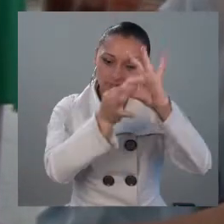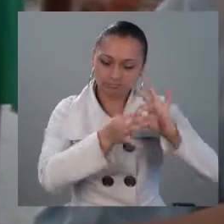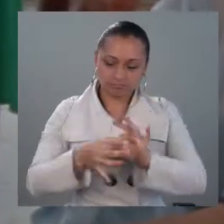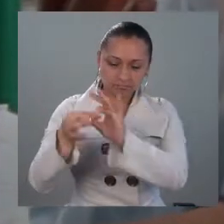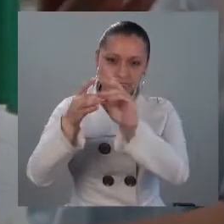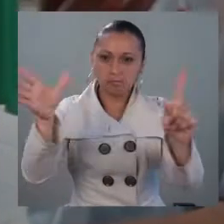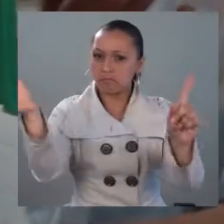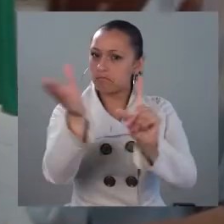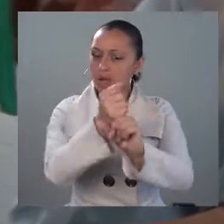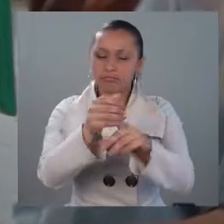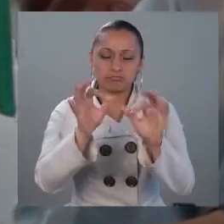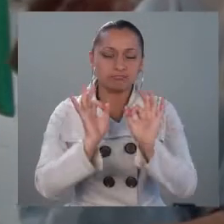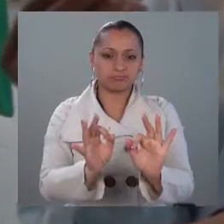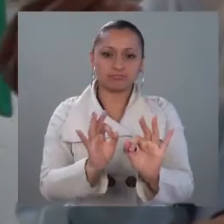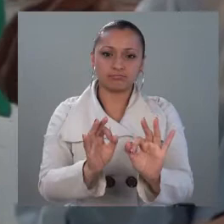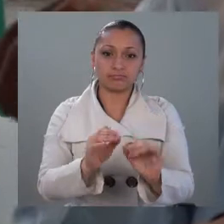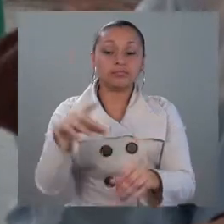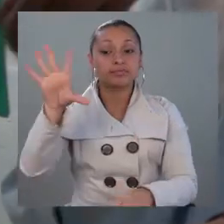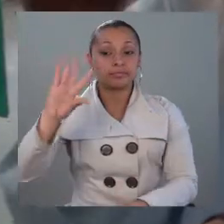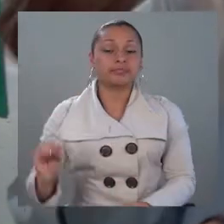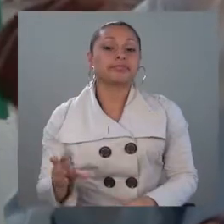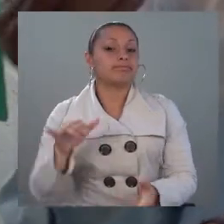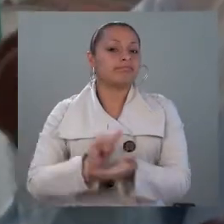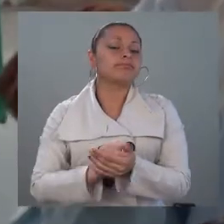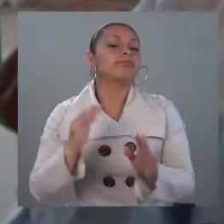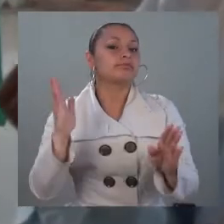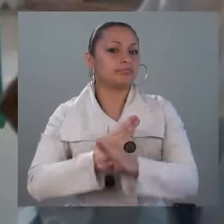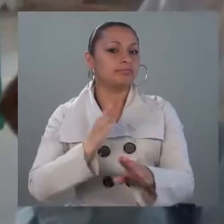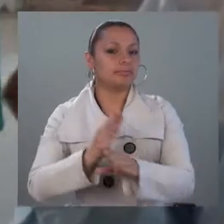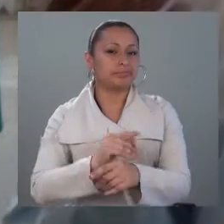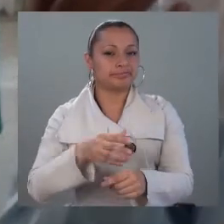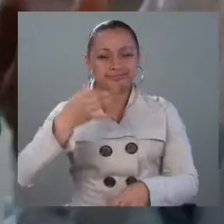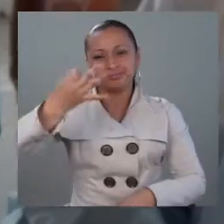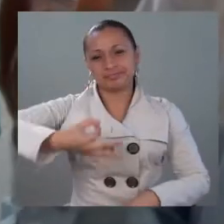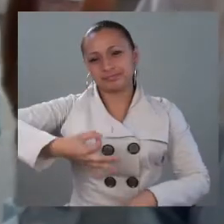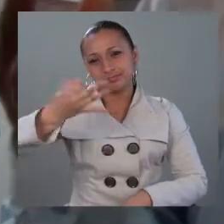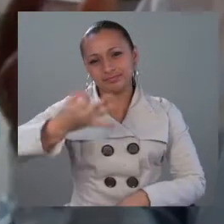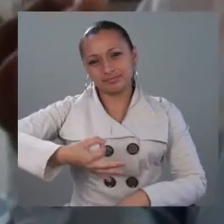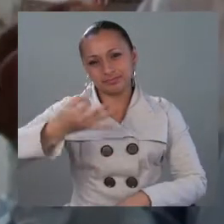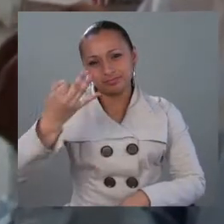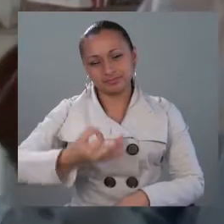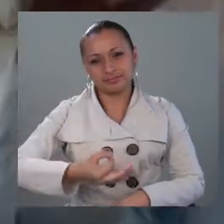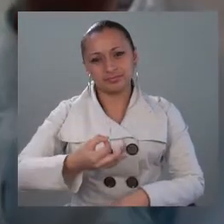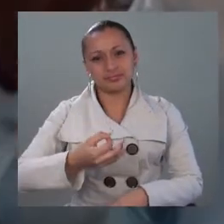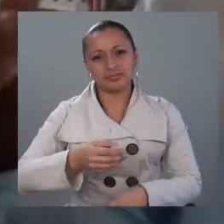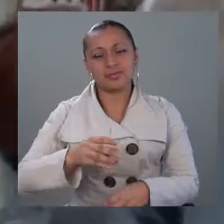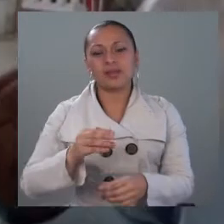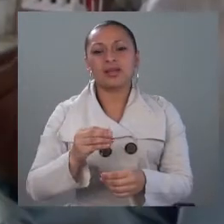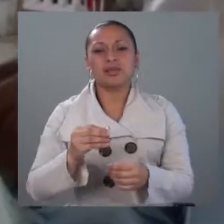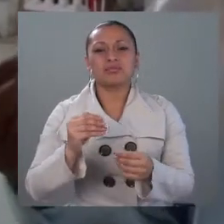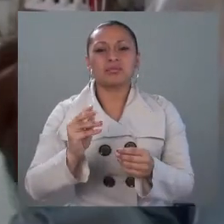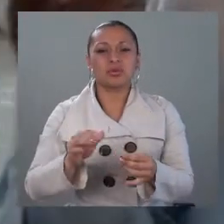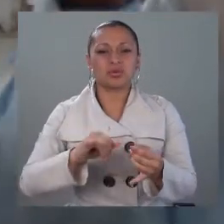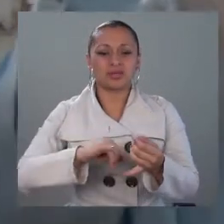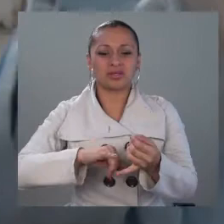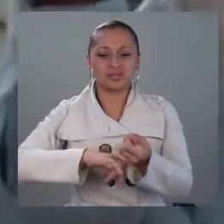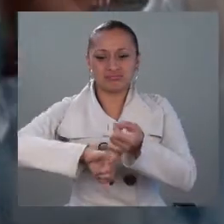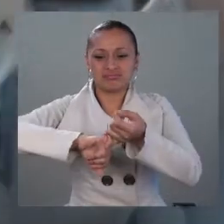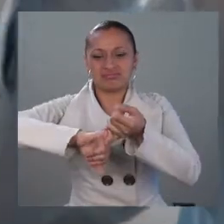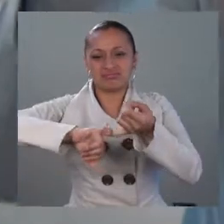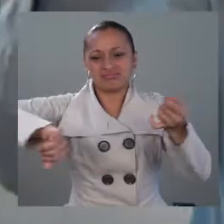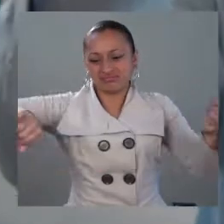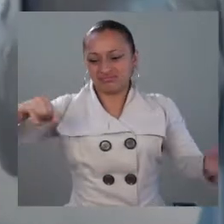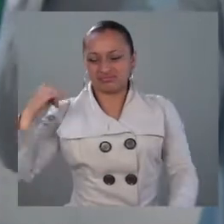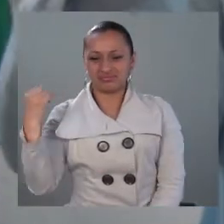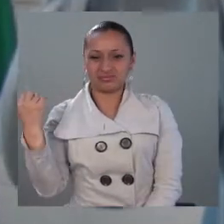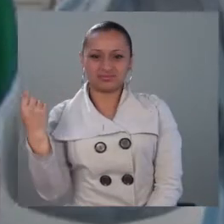éxito. La costa pacífica ha tenido ese gran problema, que siempre ha sido muy individualista. Cada municipio